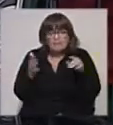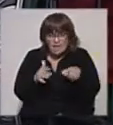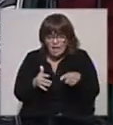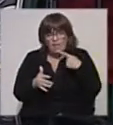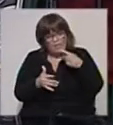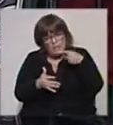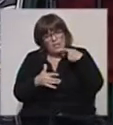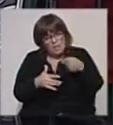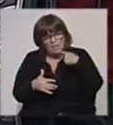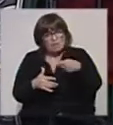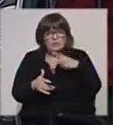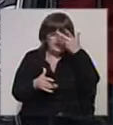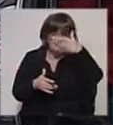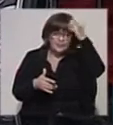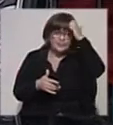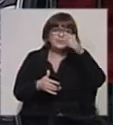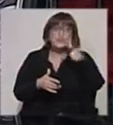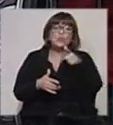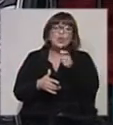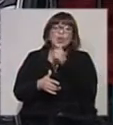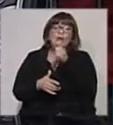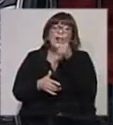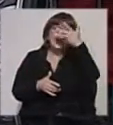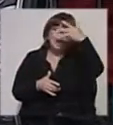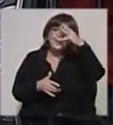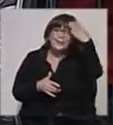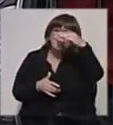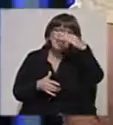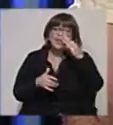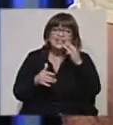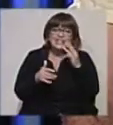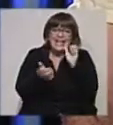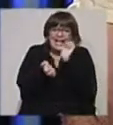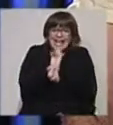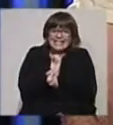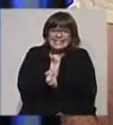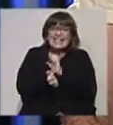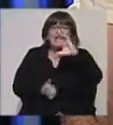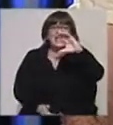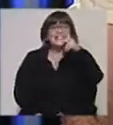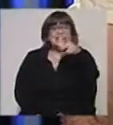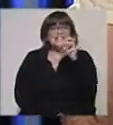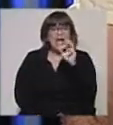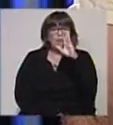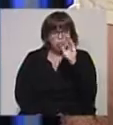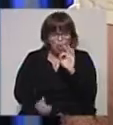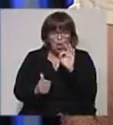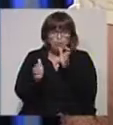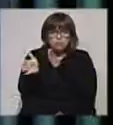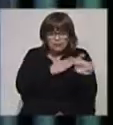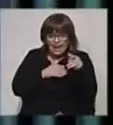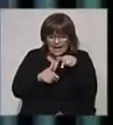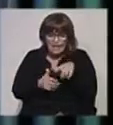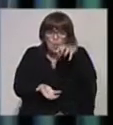insistiendo. Siendo corresponsal en México, tuviste la oportunidad de estar en la celda donde estuvo el Chapo Guzmán, desde la que se fugó el Chapo Guzmán. ¿Cómo fue esa